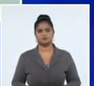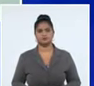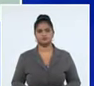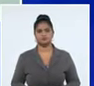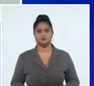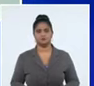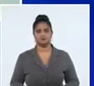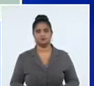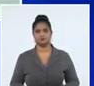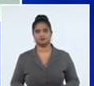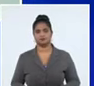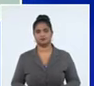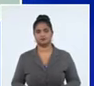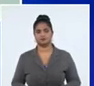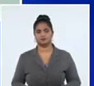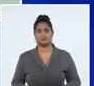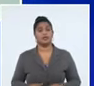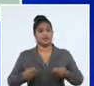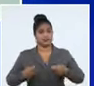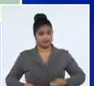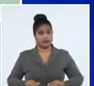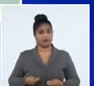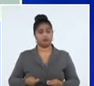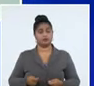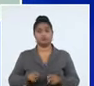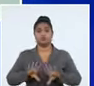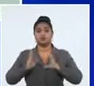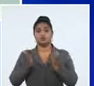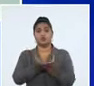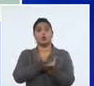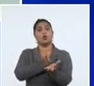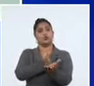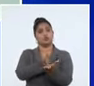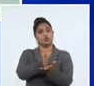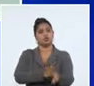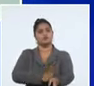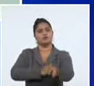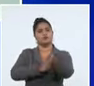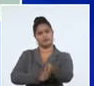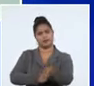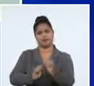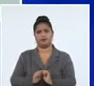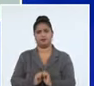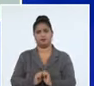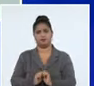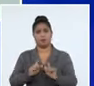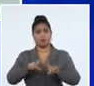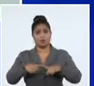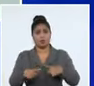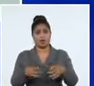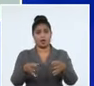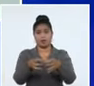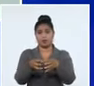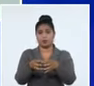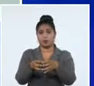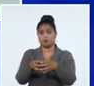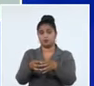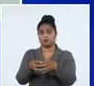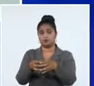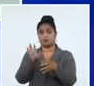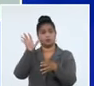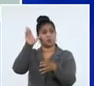una parte de la población, el comportamiento autorresponsable. Pero indiscutiblemente la vacunación ha sido decisiva.